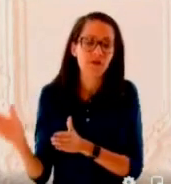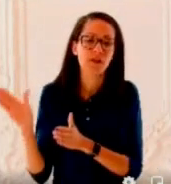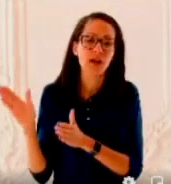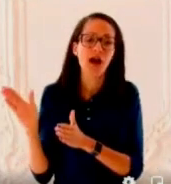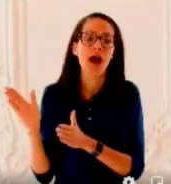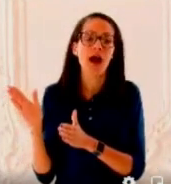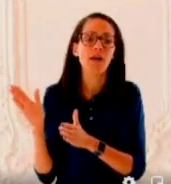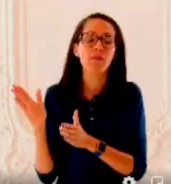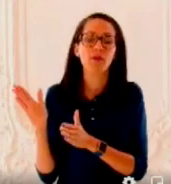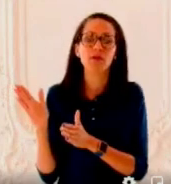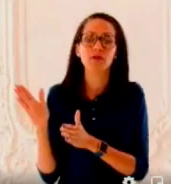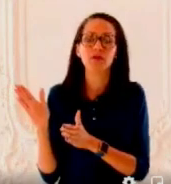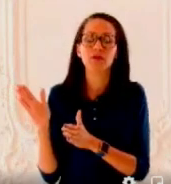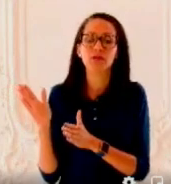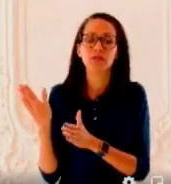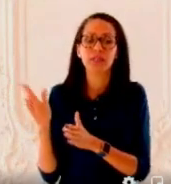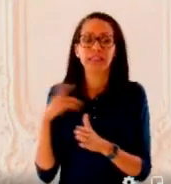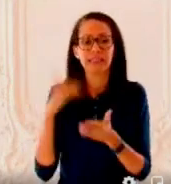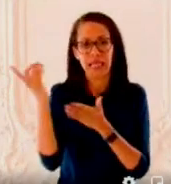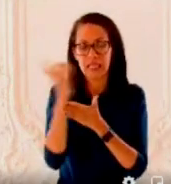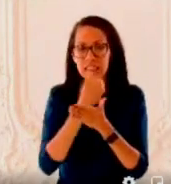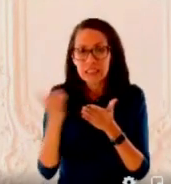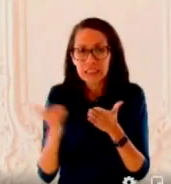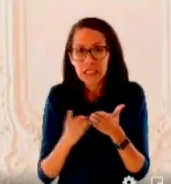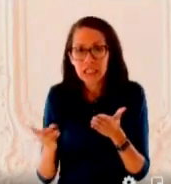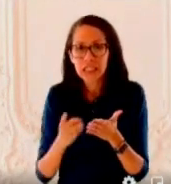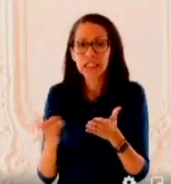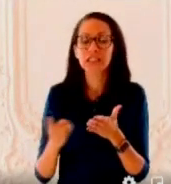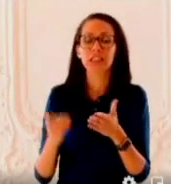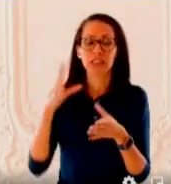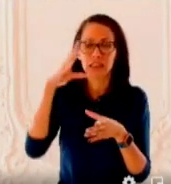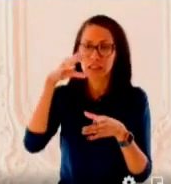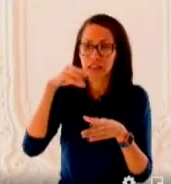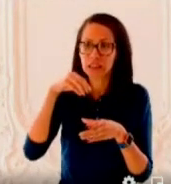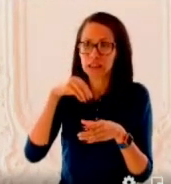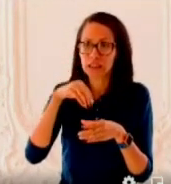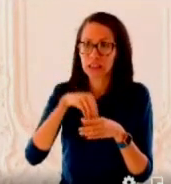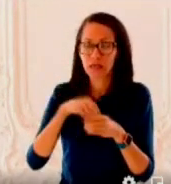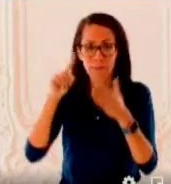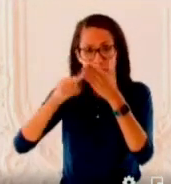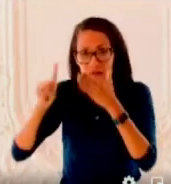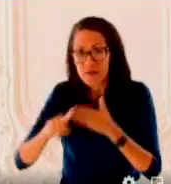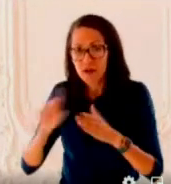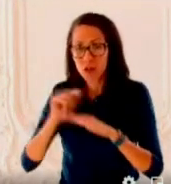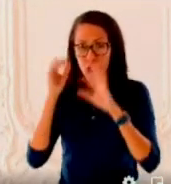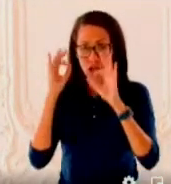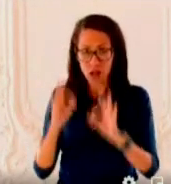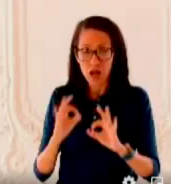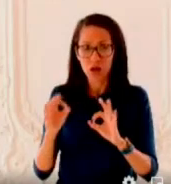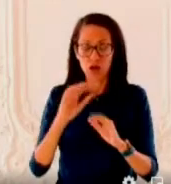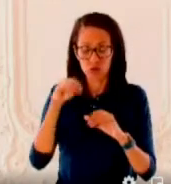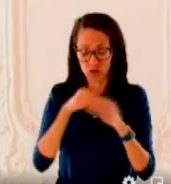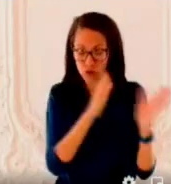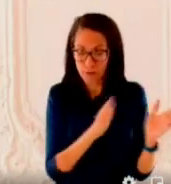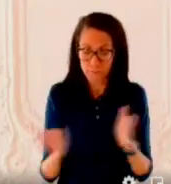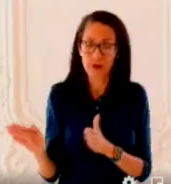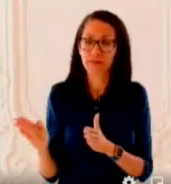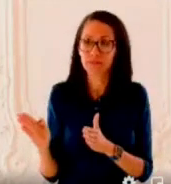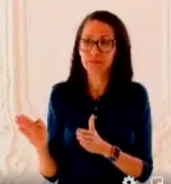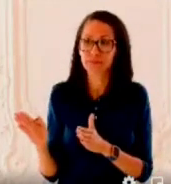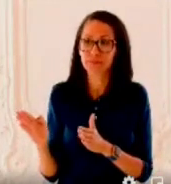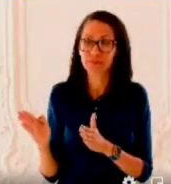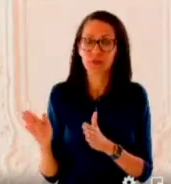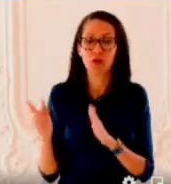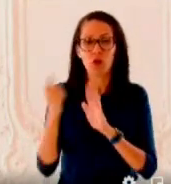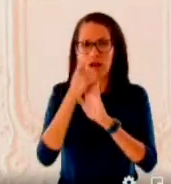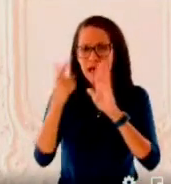plan para cómo se va a hacer la obra, se diseña, se hace control de calidad, se verifica que todo está acorde con el plan, con las